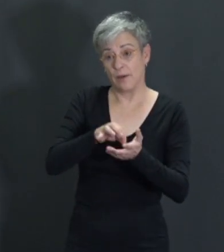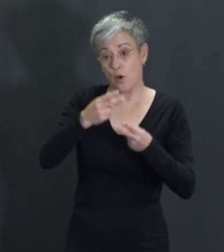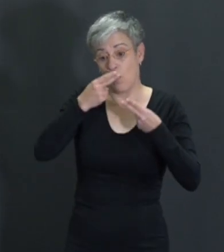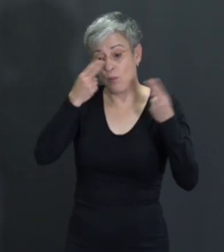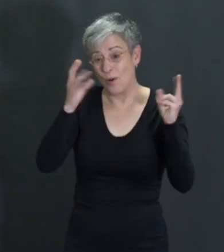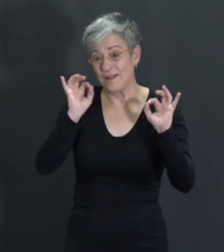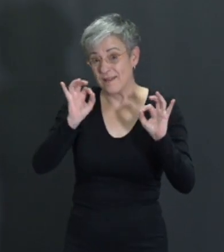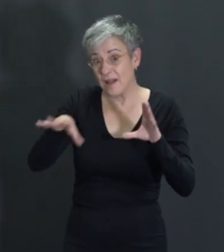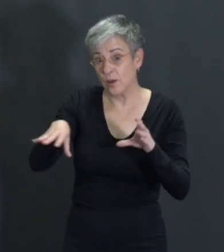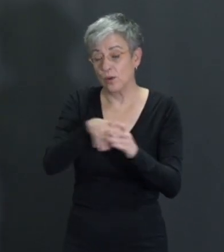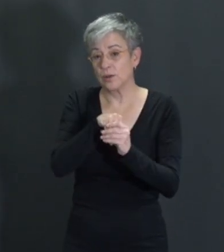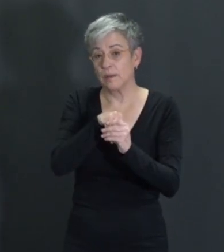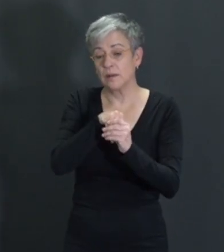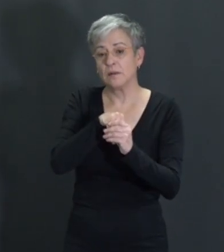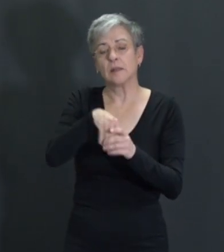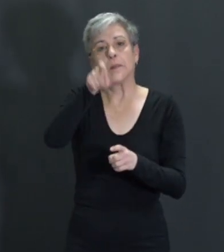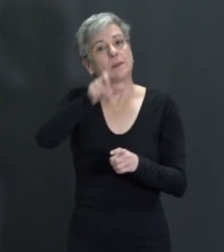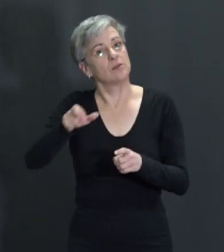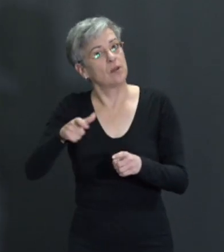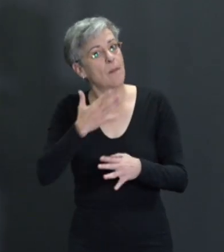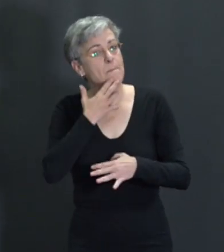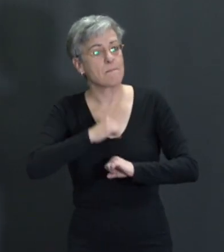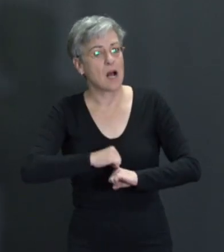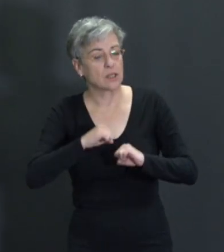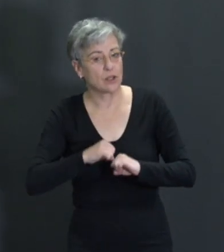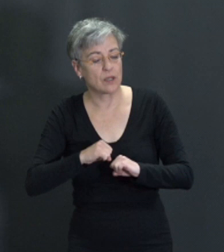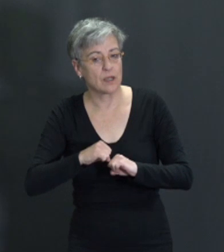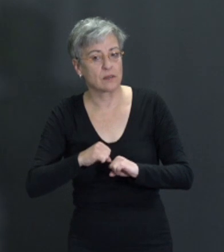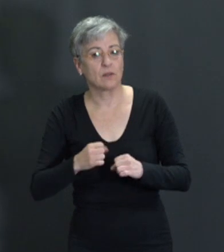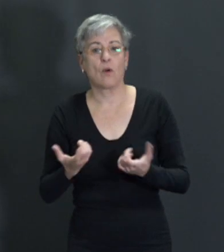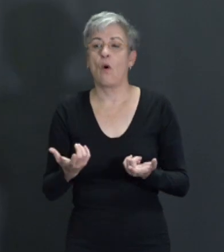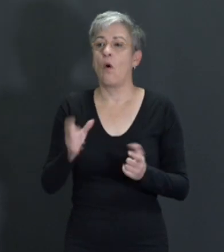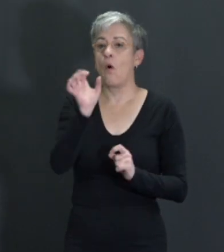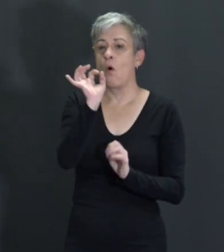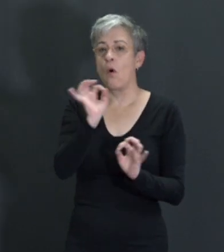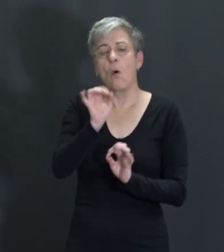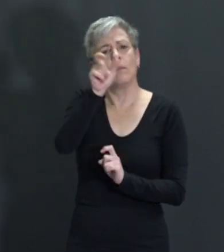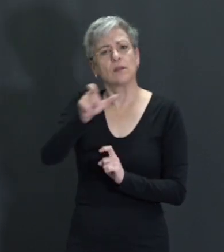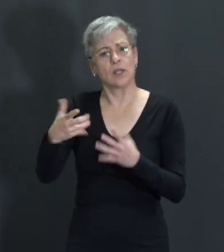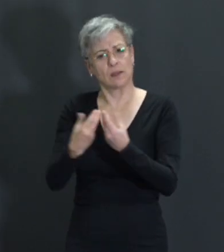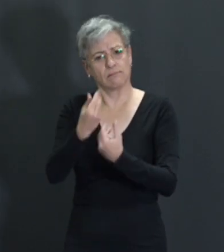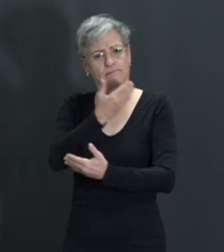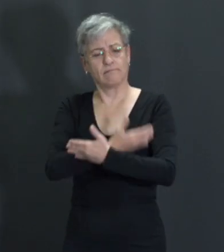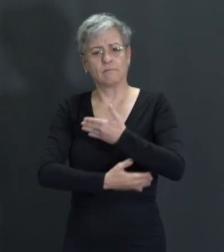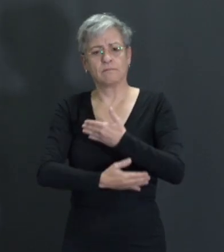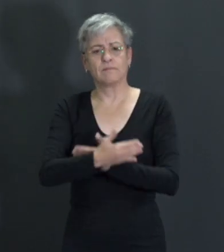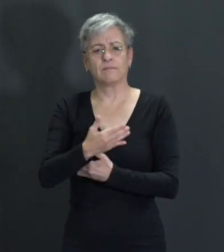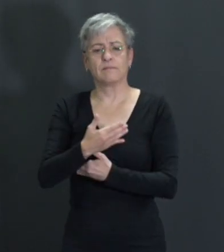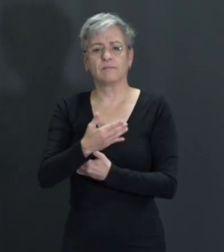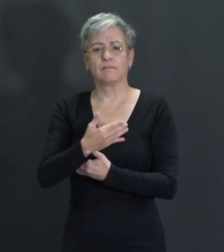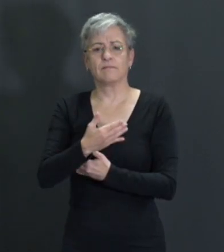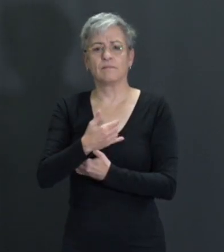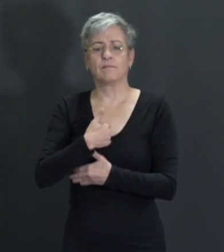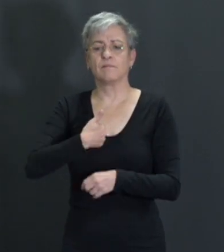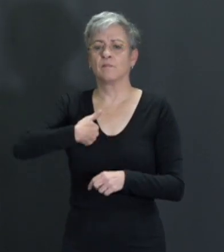inclusivos y pensando en personas mayores y pensando en personas con discapacidad, tenemos que estar